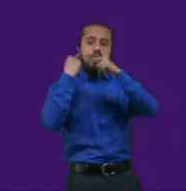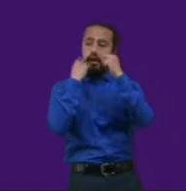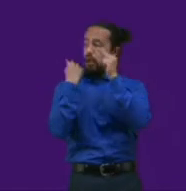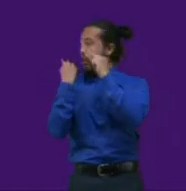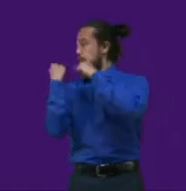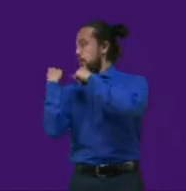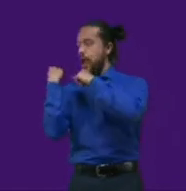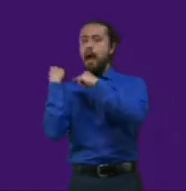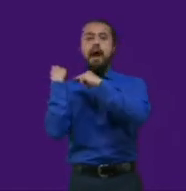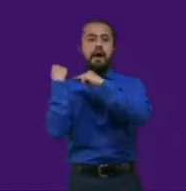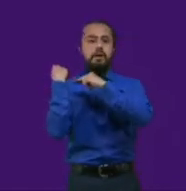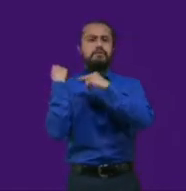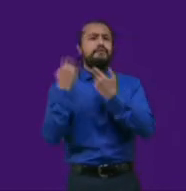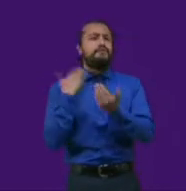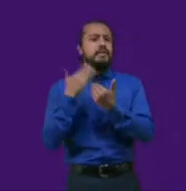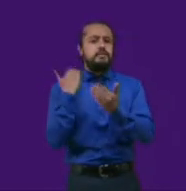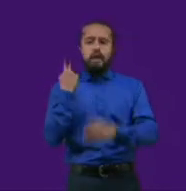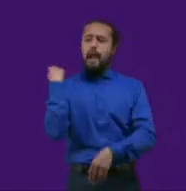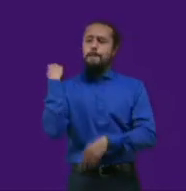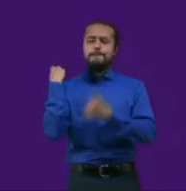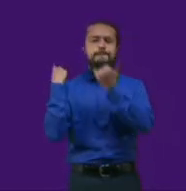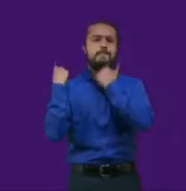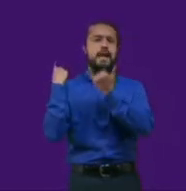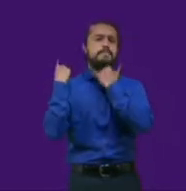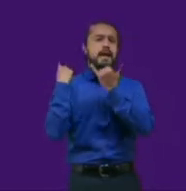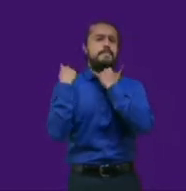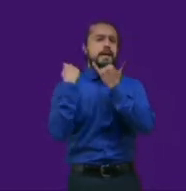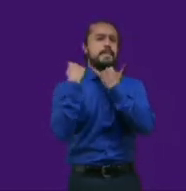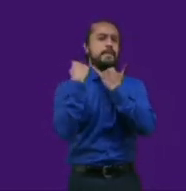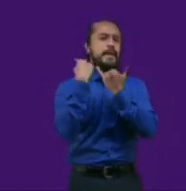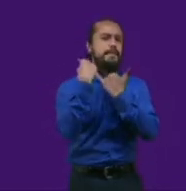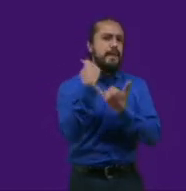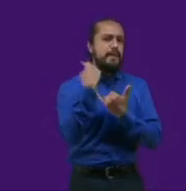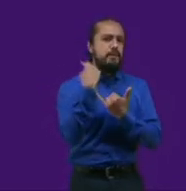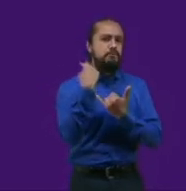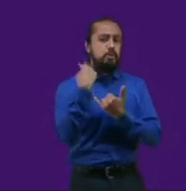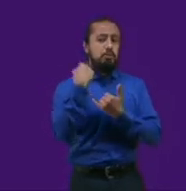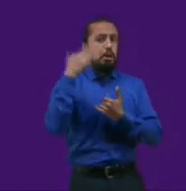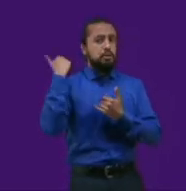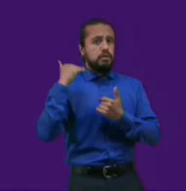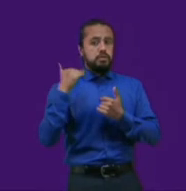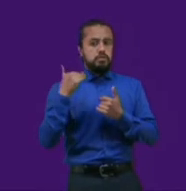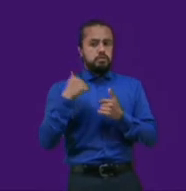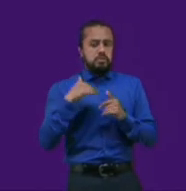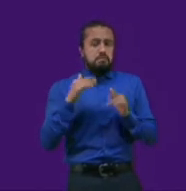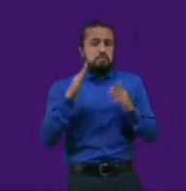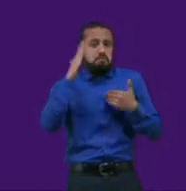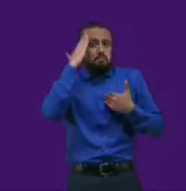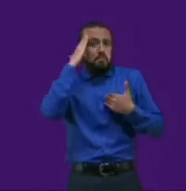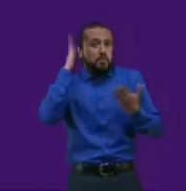ese momento, pues para mí, sencillamente, pues no era como ni siquiera una posibilidad.